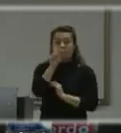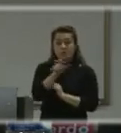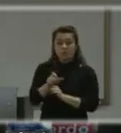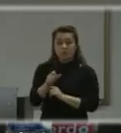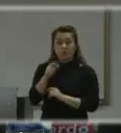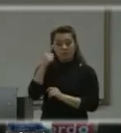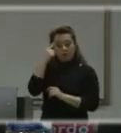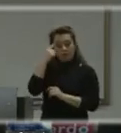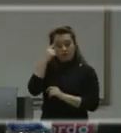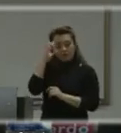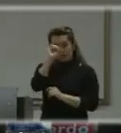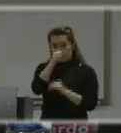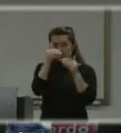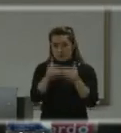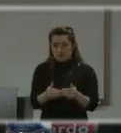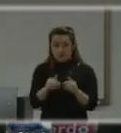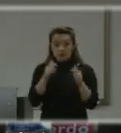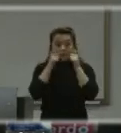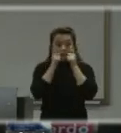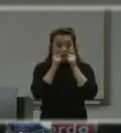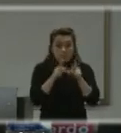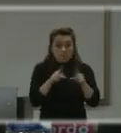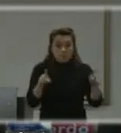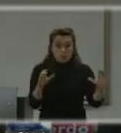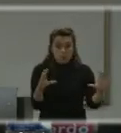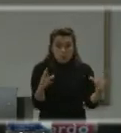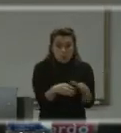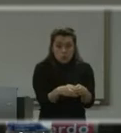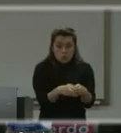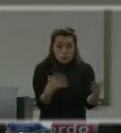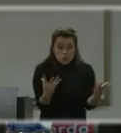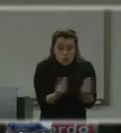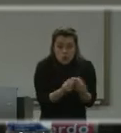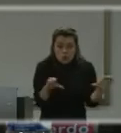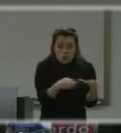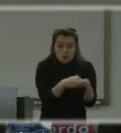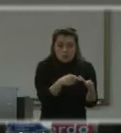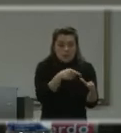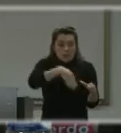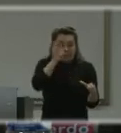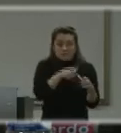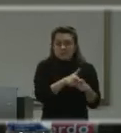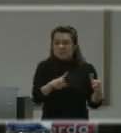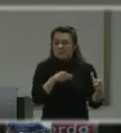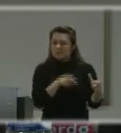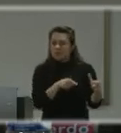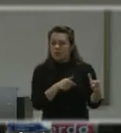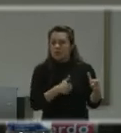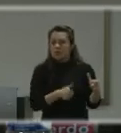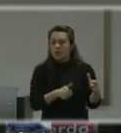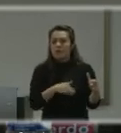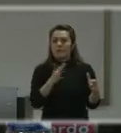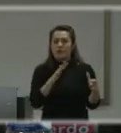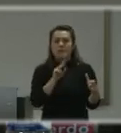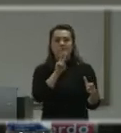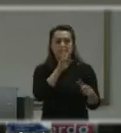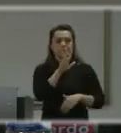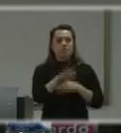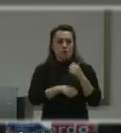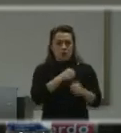discapacidad intelectual, el grupo poblacional donde hay mayor frecuencia de personas con discapacidad intelectual son alrededor de los